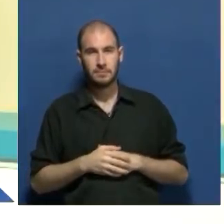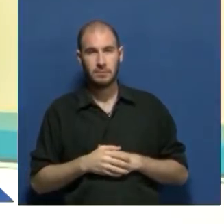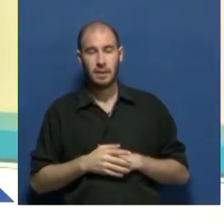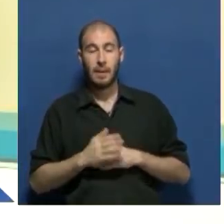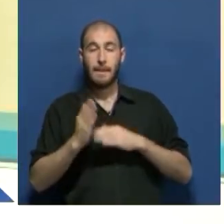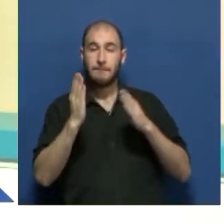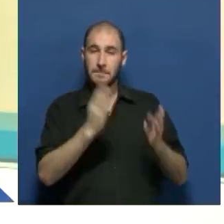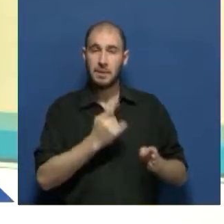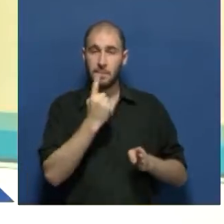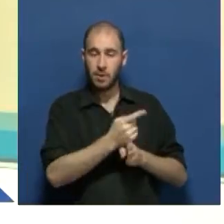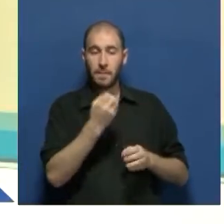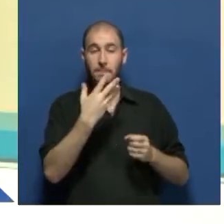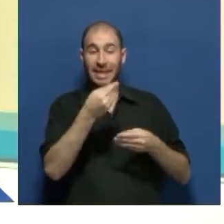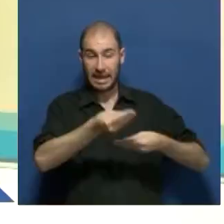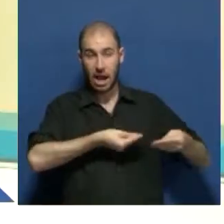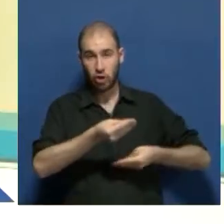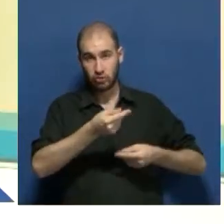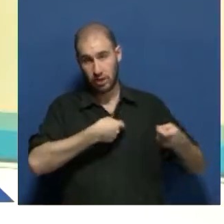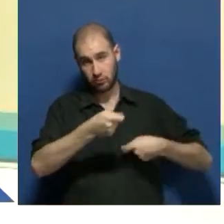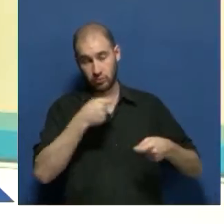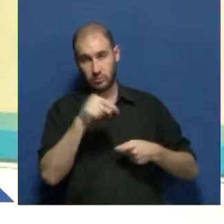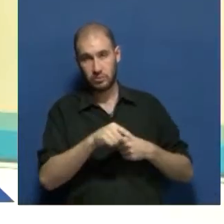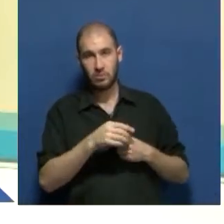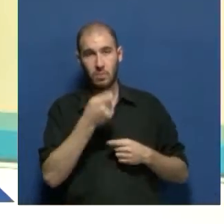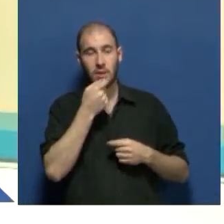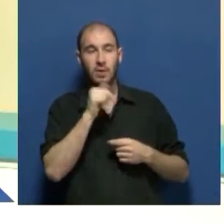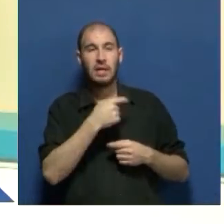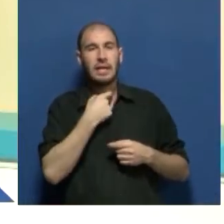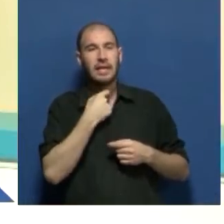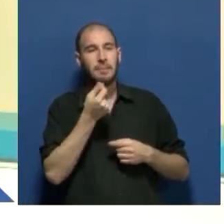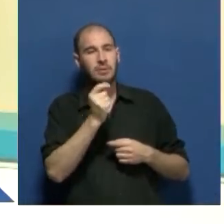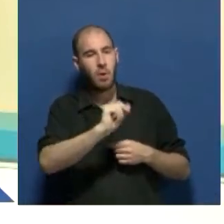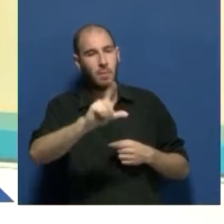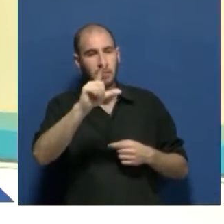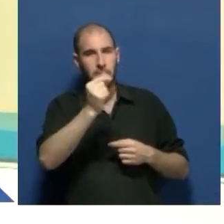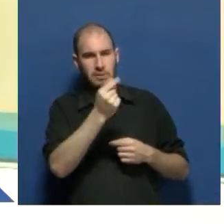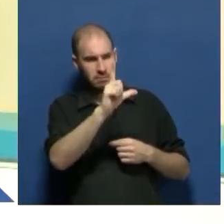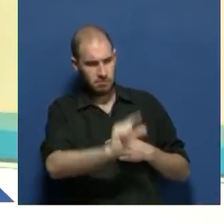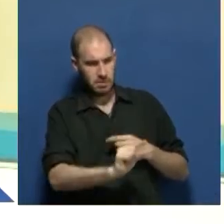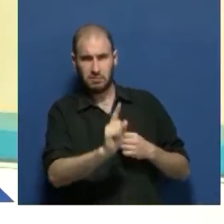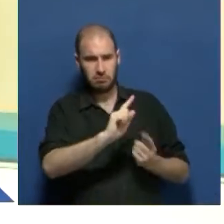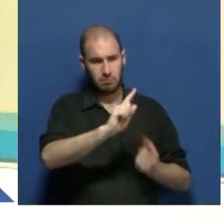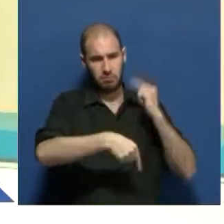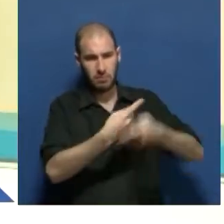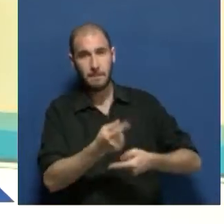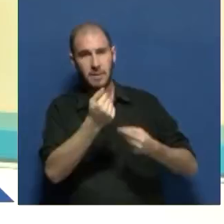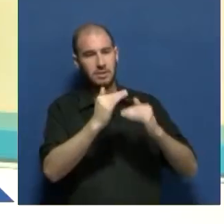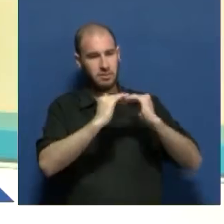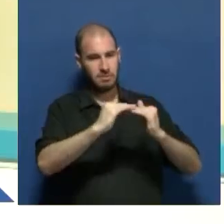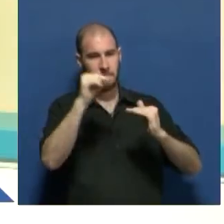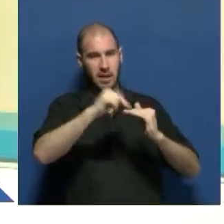un lado, porque los negocios, cuando tienen expectativas inflacionarias, lejos de bajar los precios, lo que hacen sobre esos